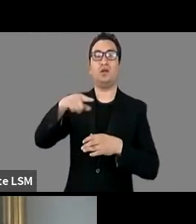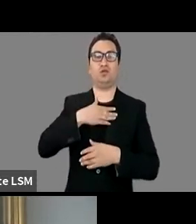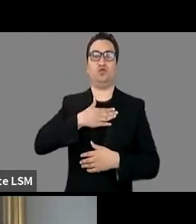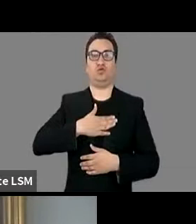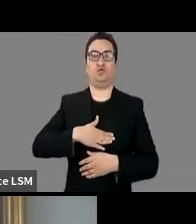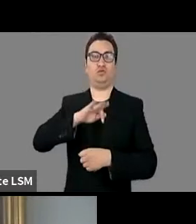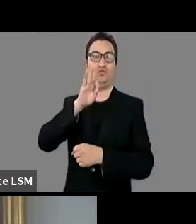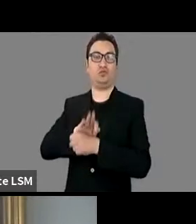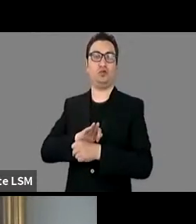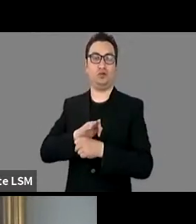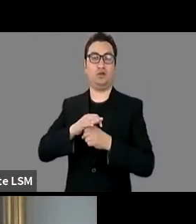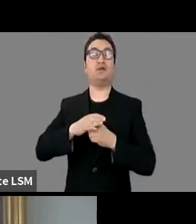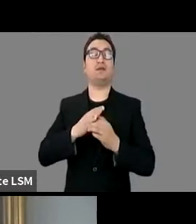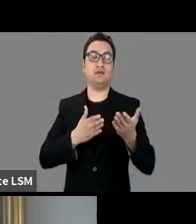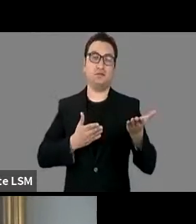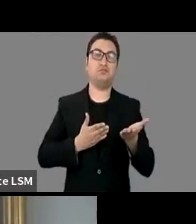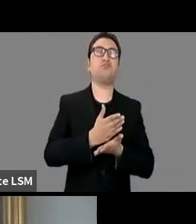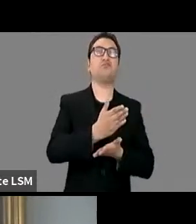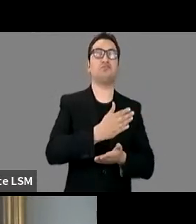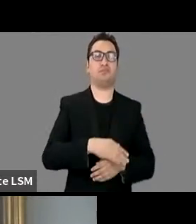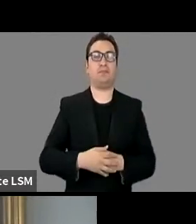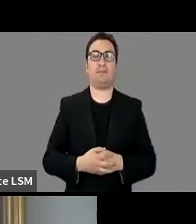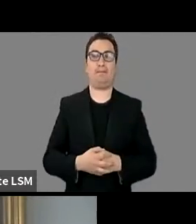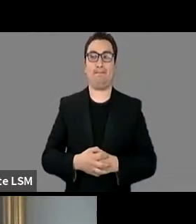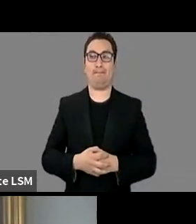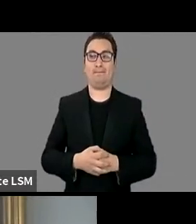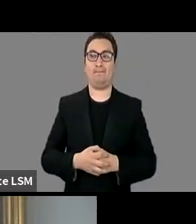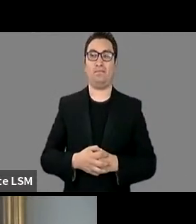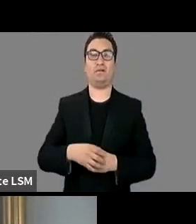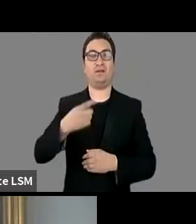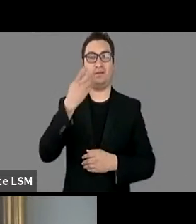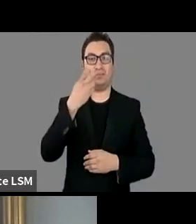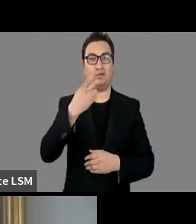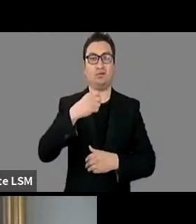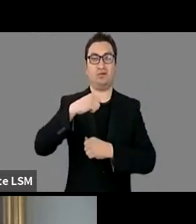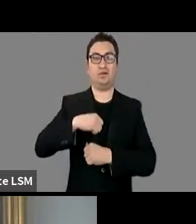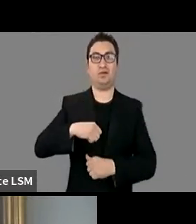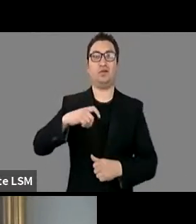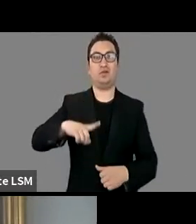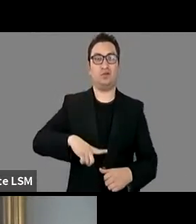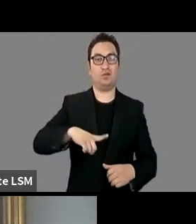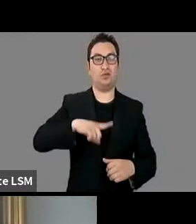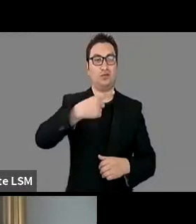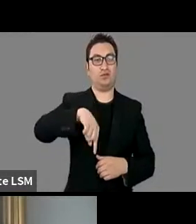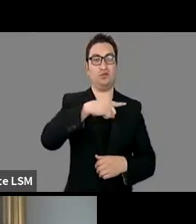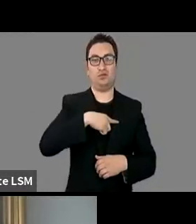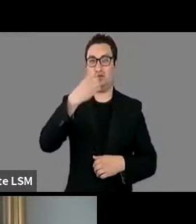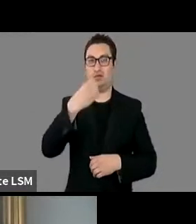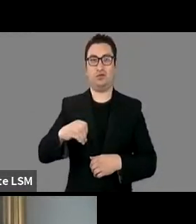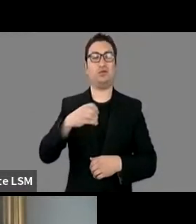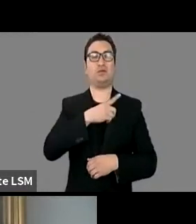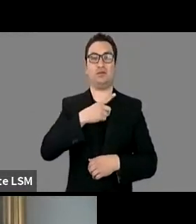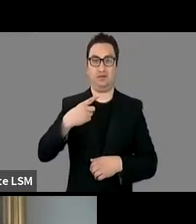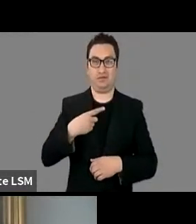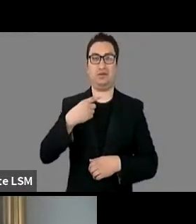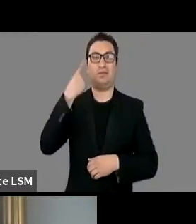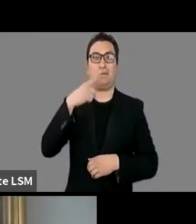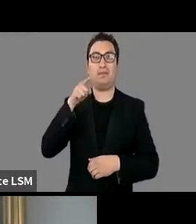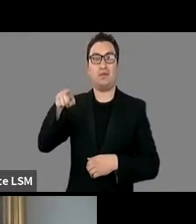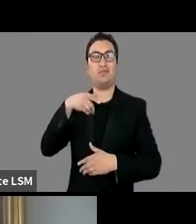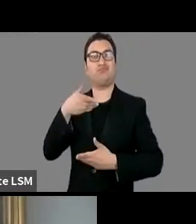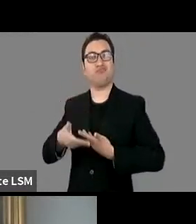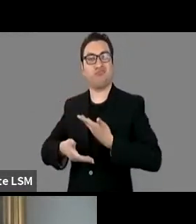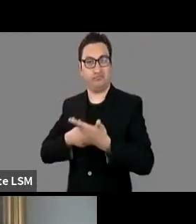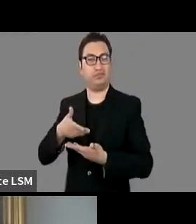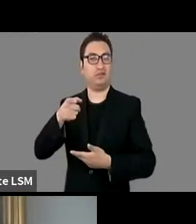Y considero que las instituciones públicas tenemos la obligación de asegurarles esa prestación de ese servicio y que efectivamente